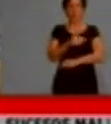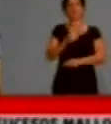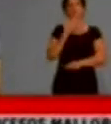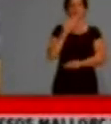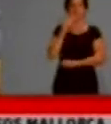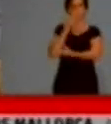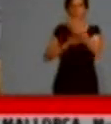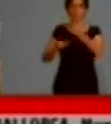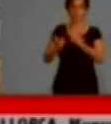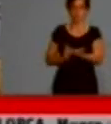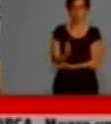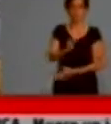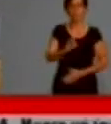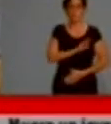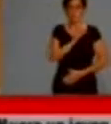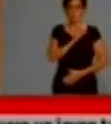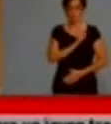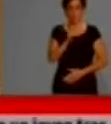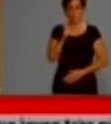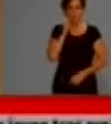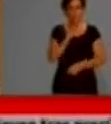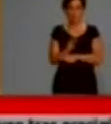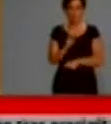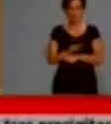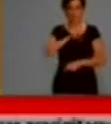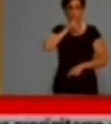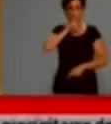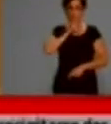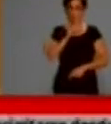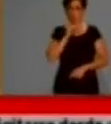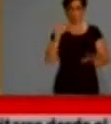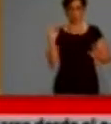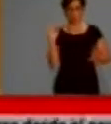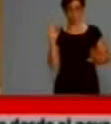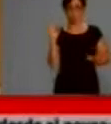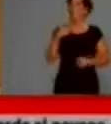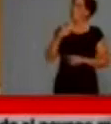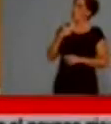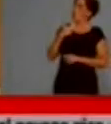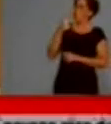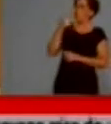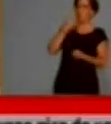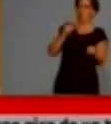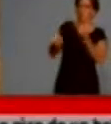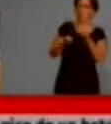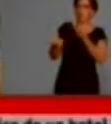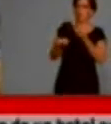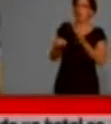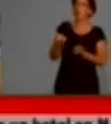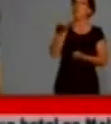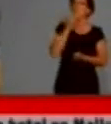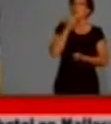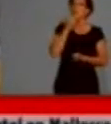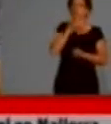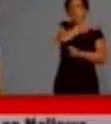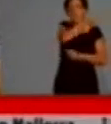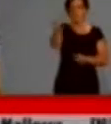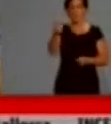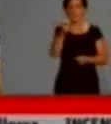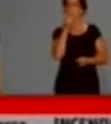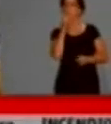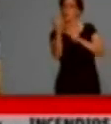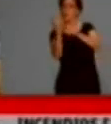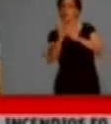ha estado actuando como colaborador. Señor Cortubiera, vigile su lenguaje, por favor. Lo vigilaré. Si encuentran ustedes otro sinónimo o